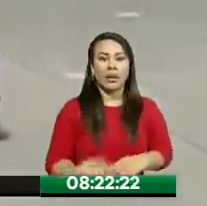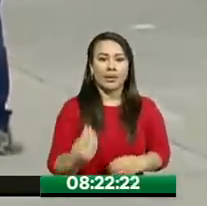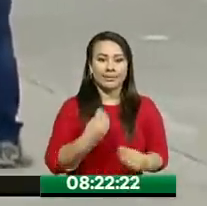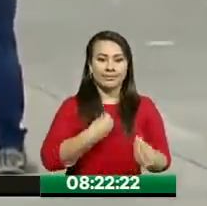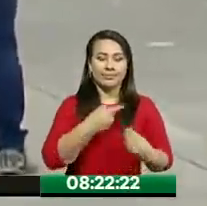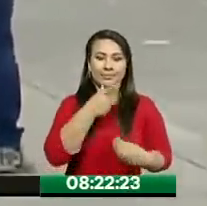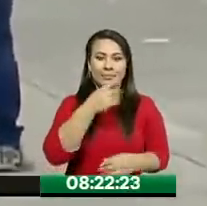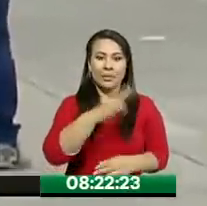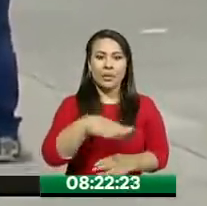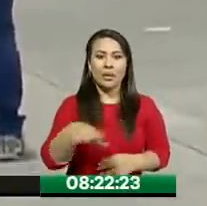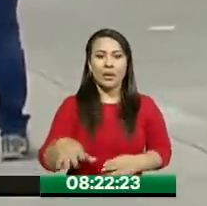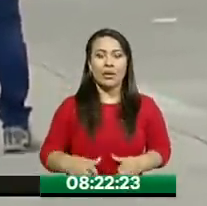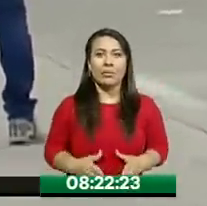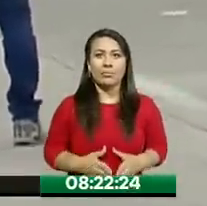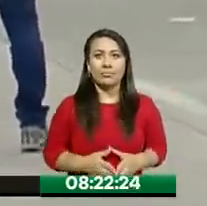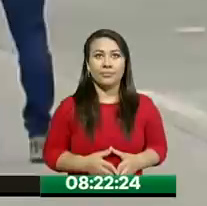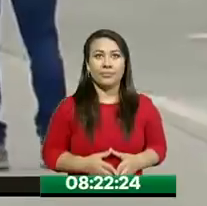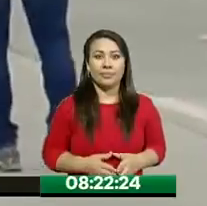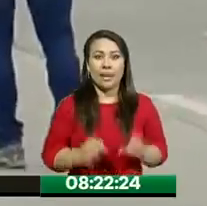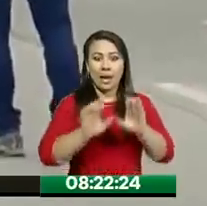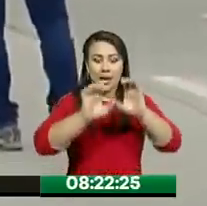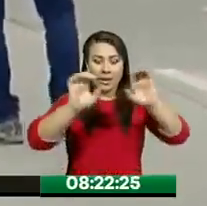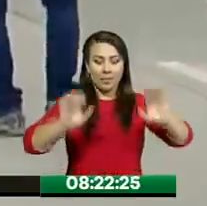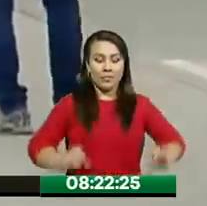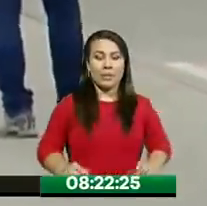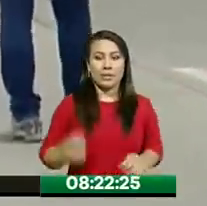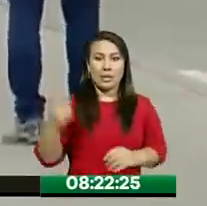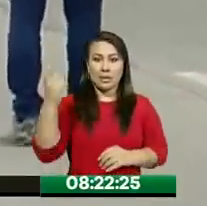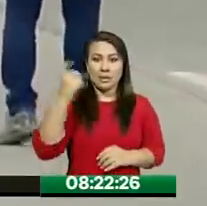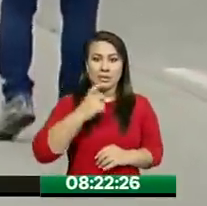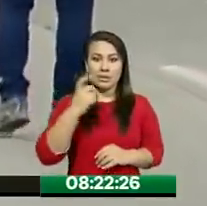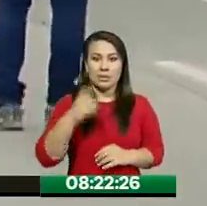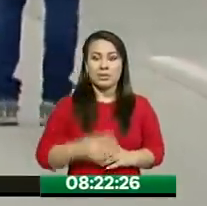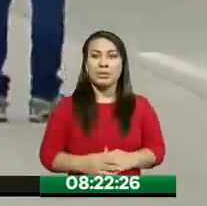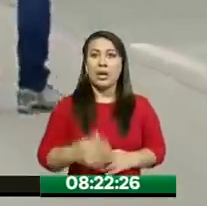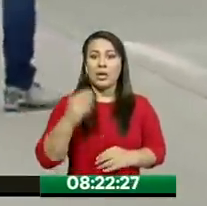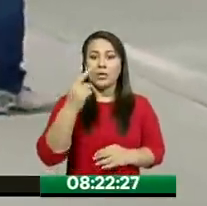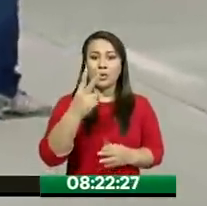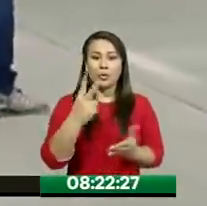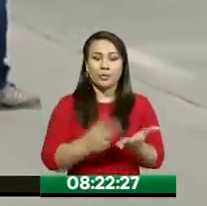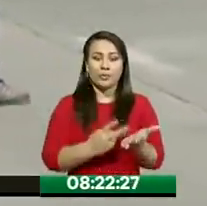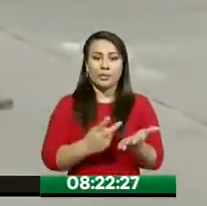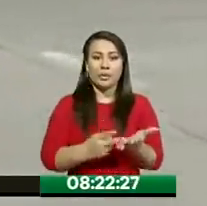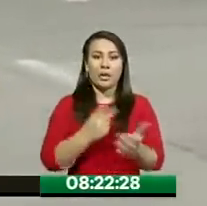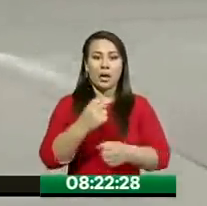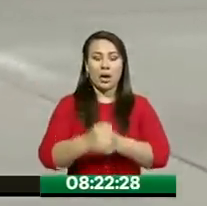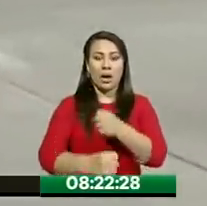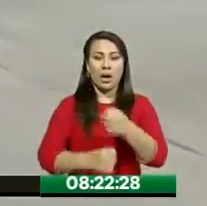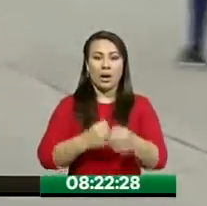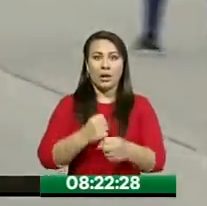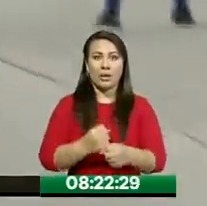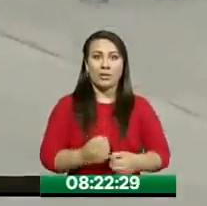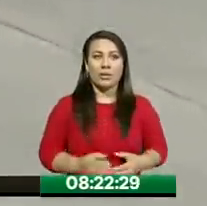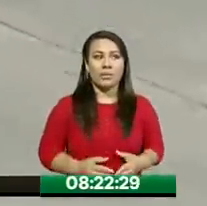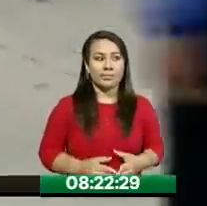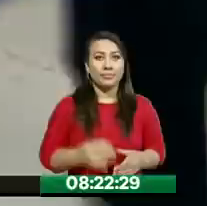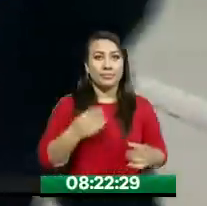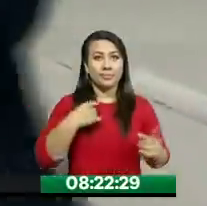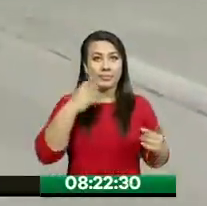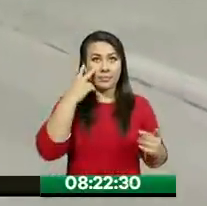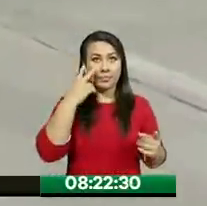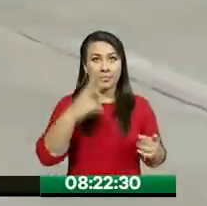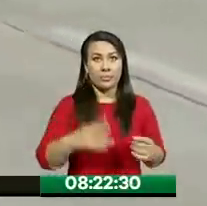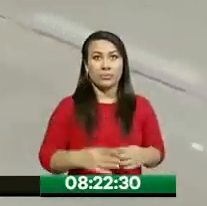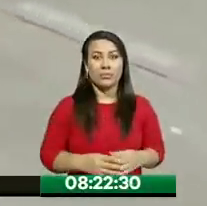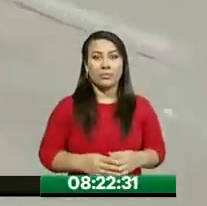lo cual la fiscalía en las próximas horas formulará cargos ante el juez o la juez de turno que señale hora de